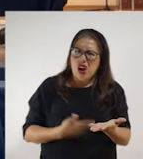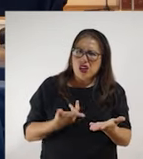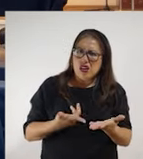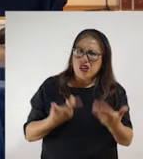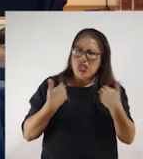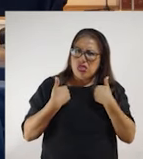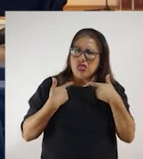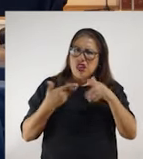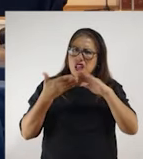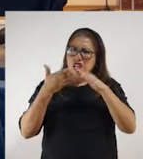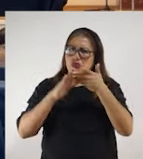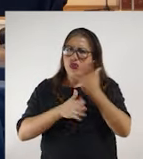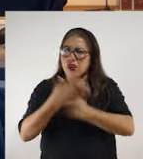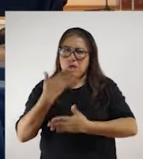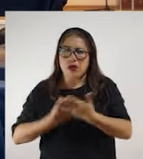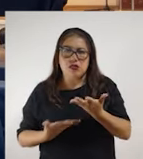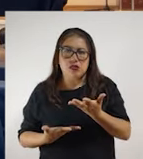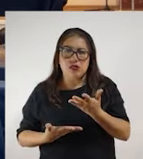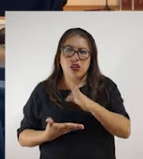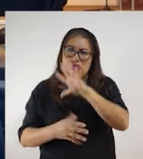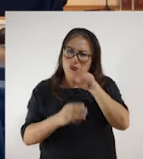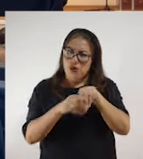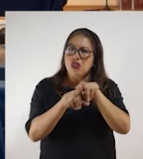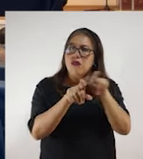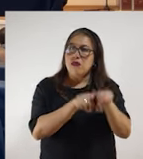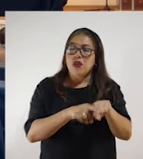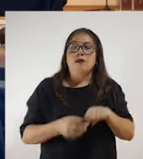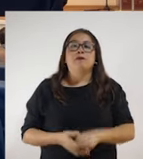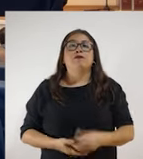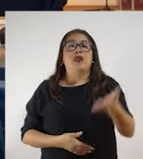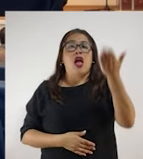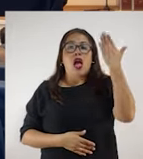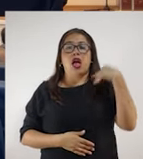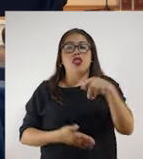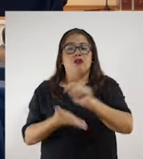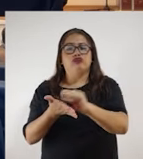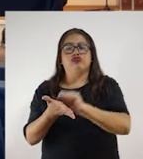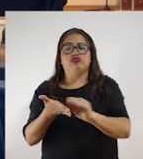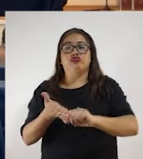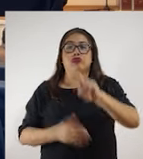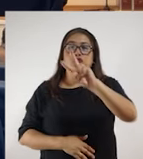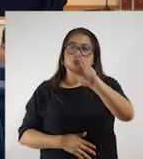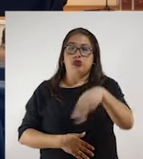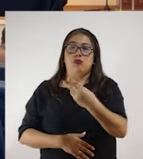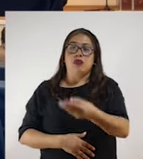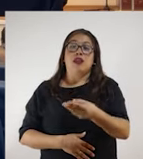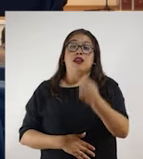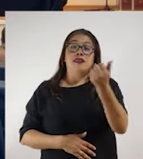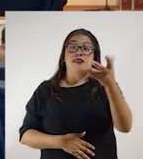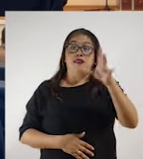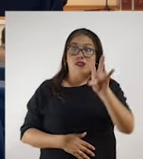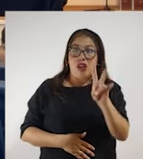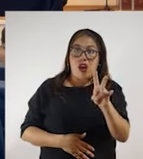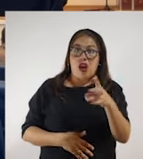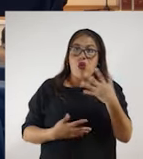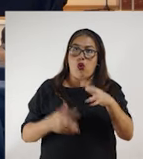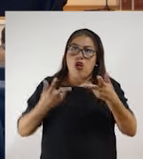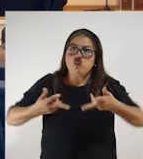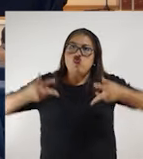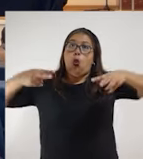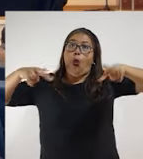son parte de este sector de la población. El censo del 2017 reveló una cifra que